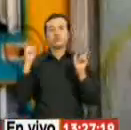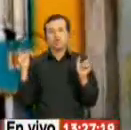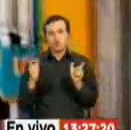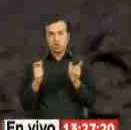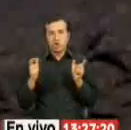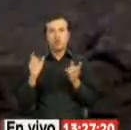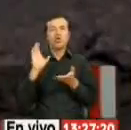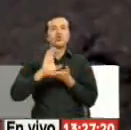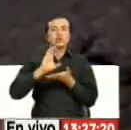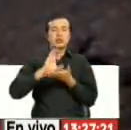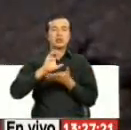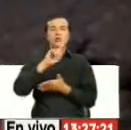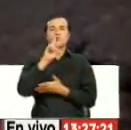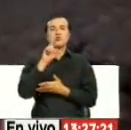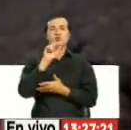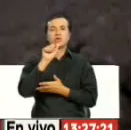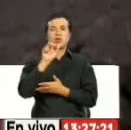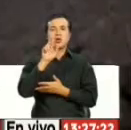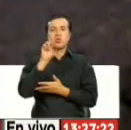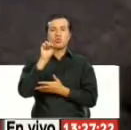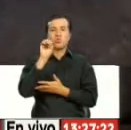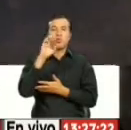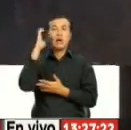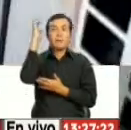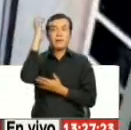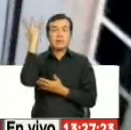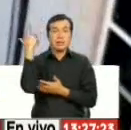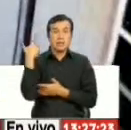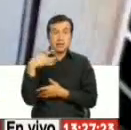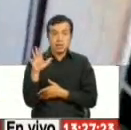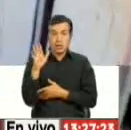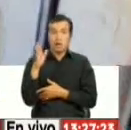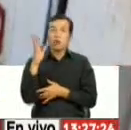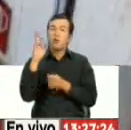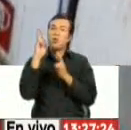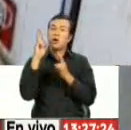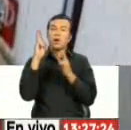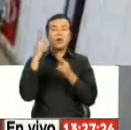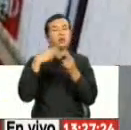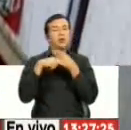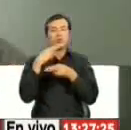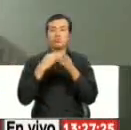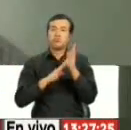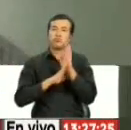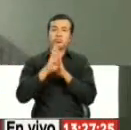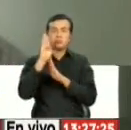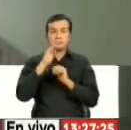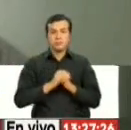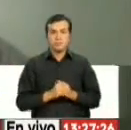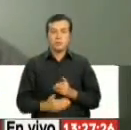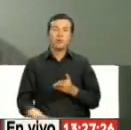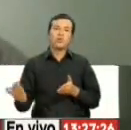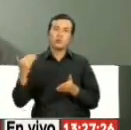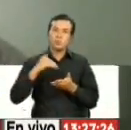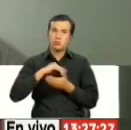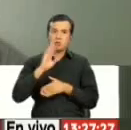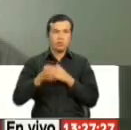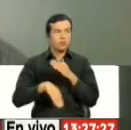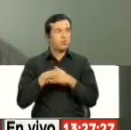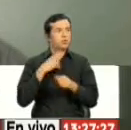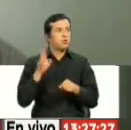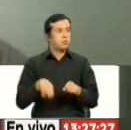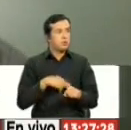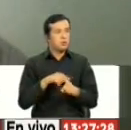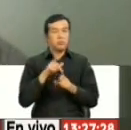el centro de saruman luego determinado el estado de excepción espera que se reactiven la economía vuelva a la normalidad vuelve a la